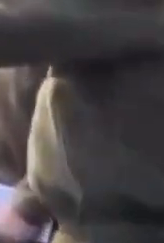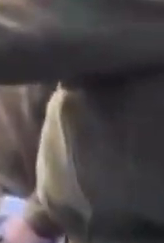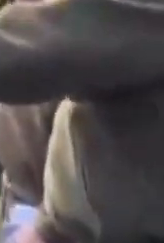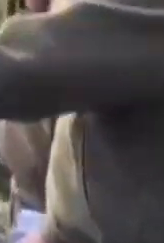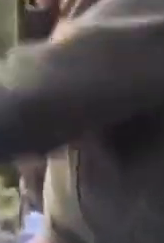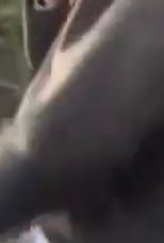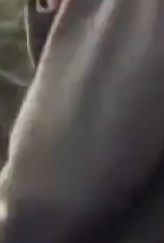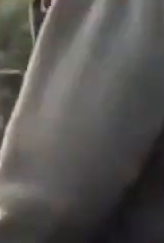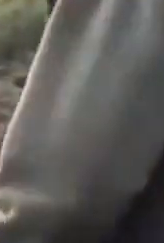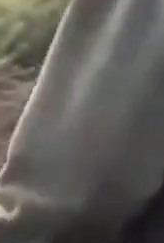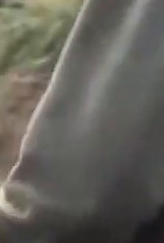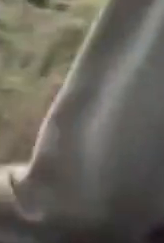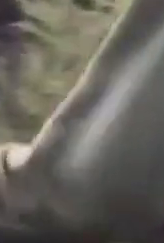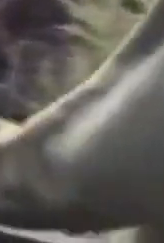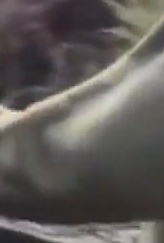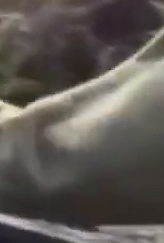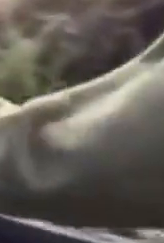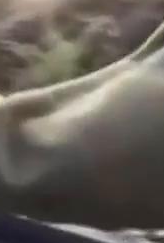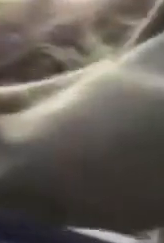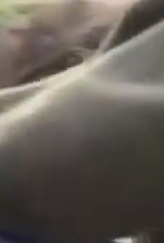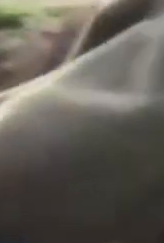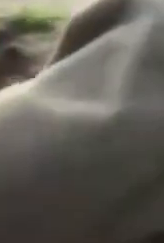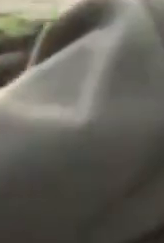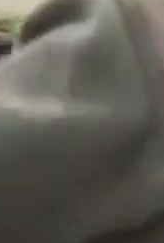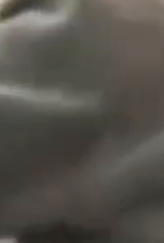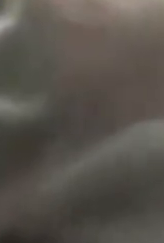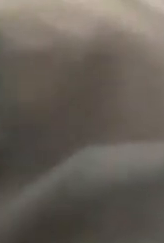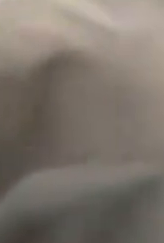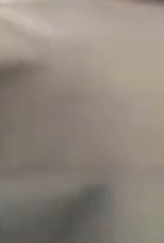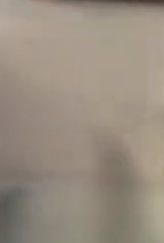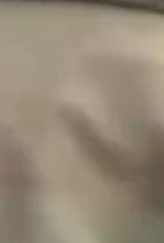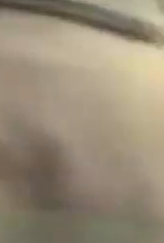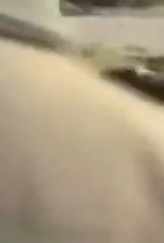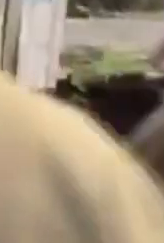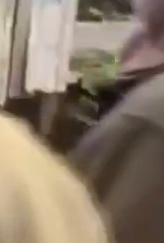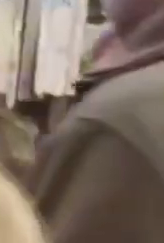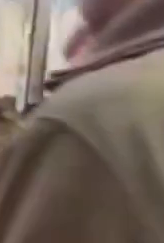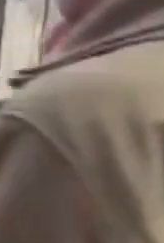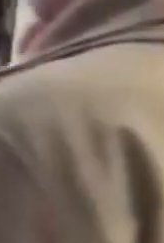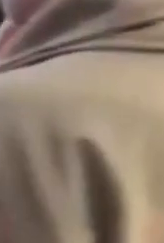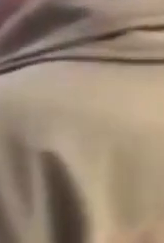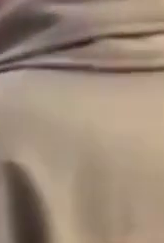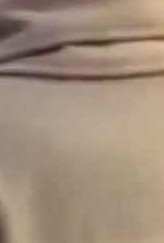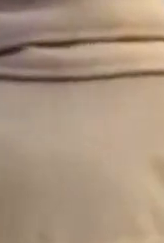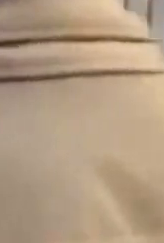aspectos. 14 horas y 21 minutos, hacemos un breve alto, no se vaya, ya regresamos con más.